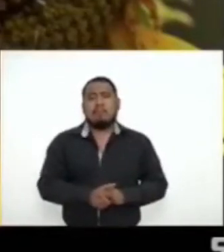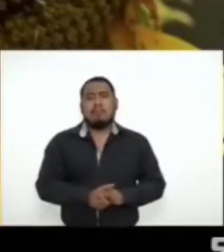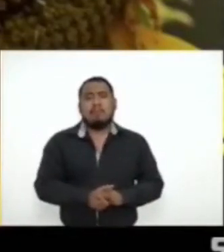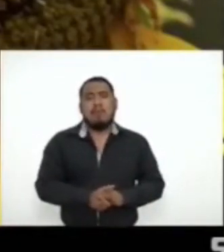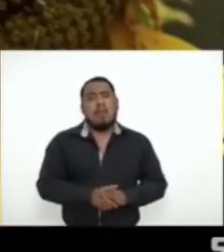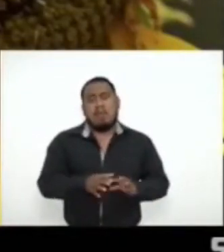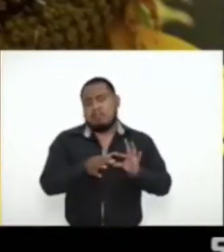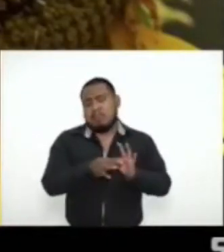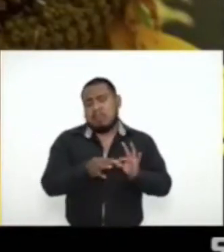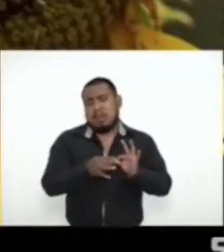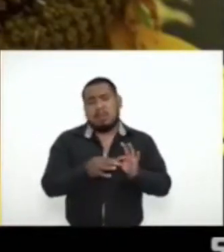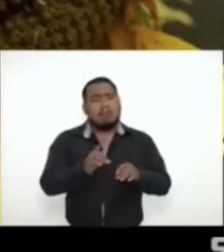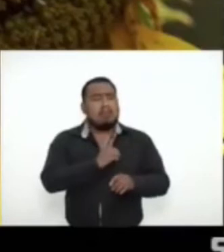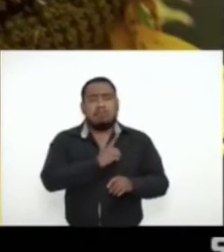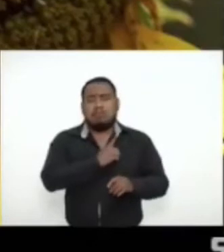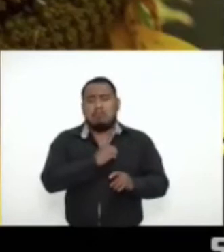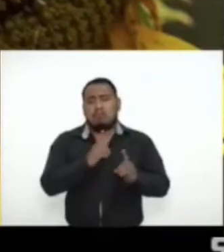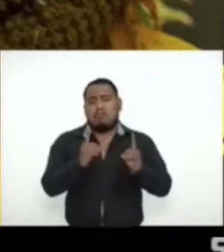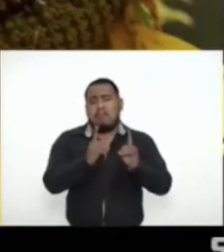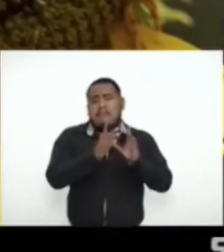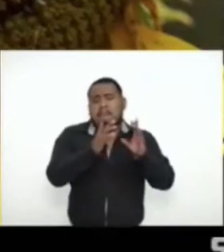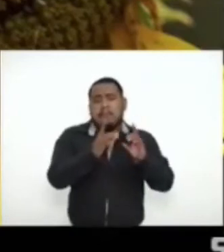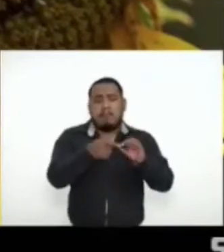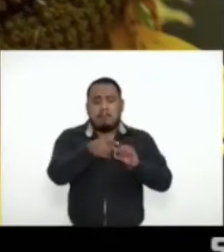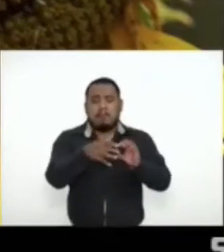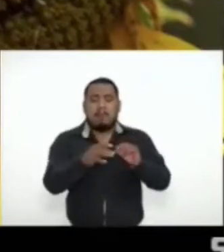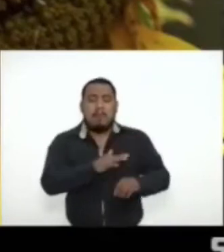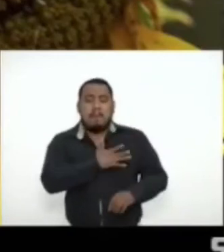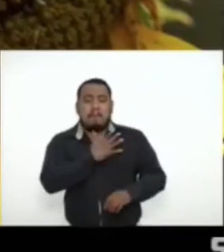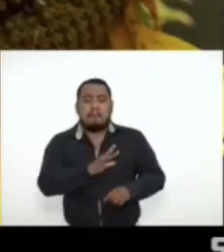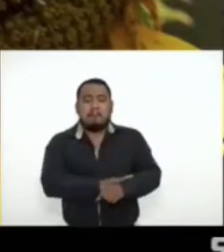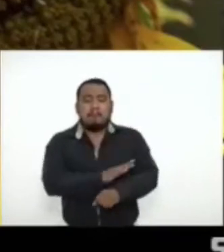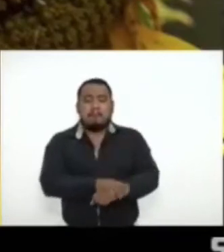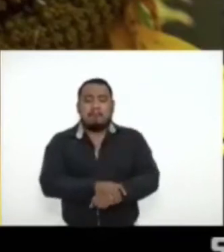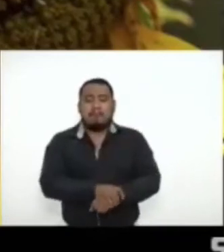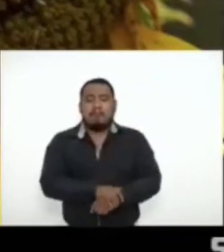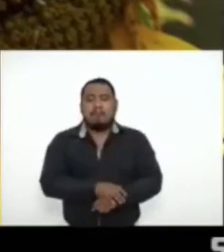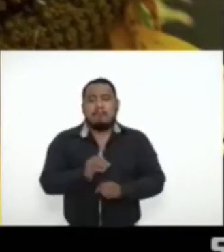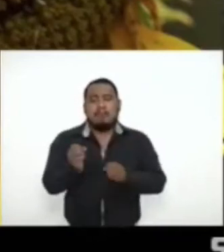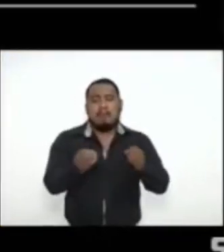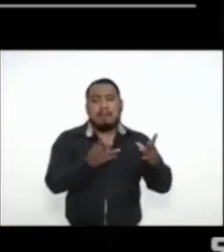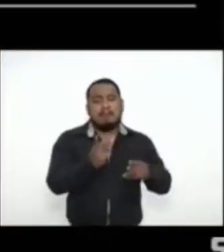más ponerme en contacto con esa emoción y dejarla que pase. Y